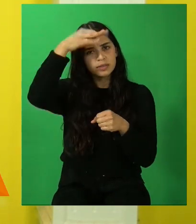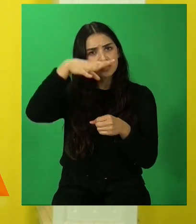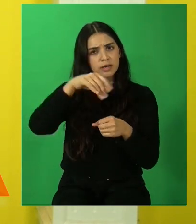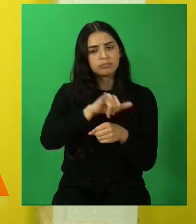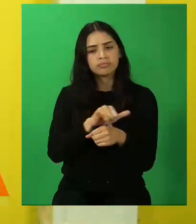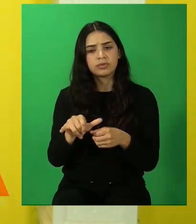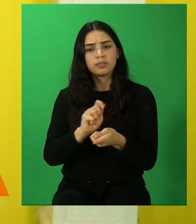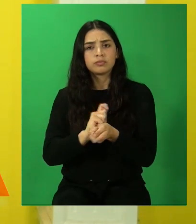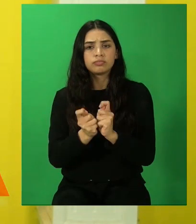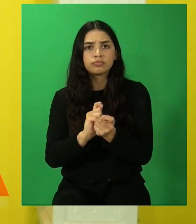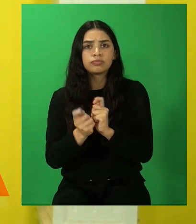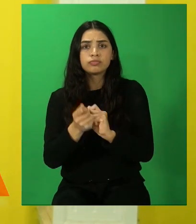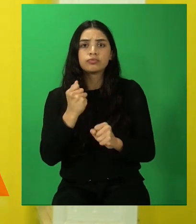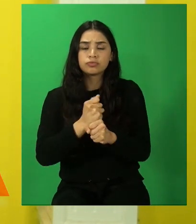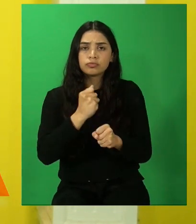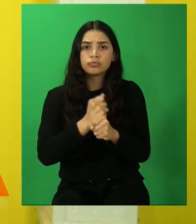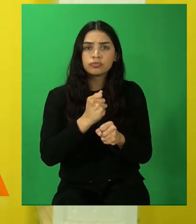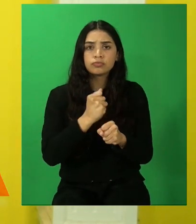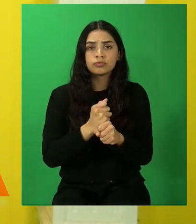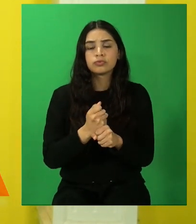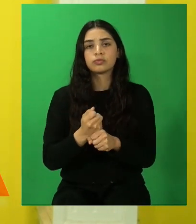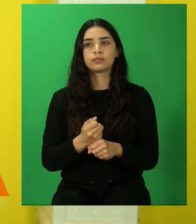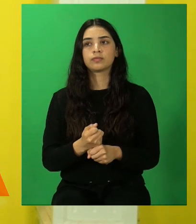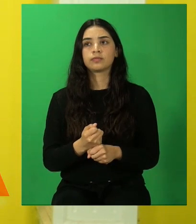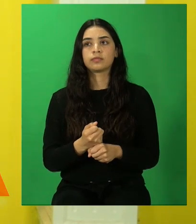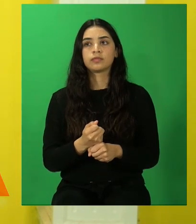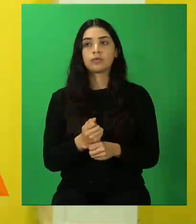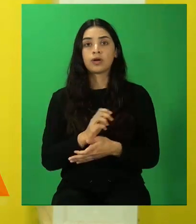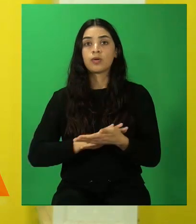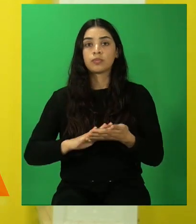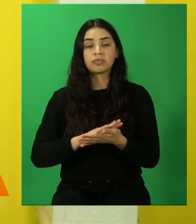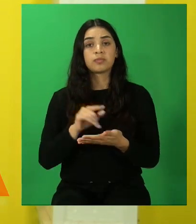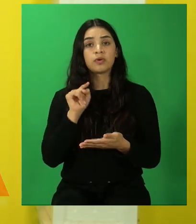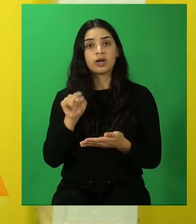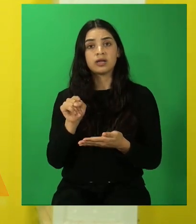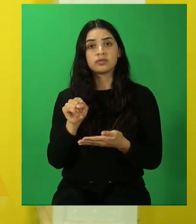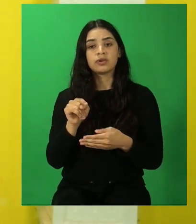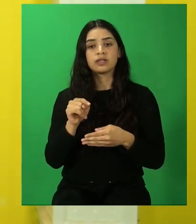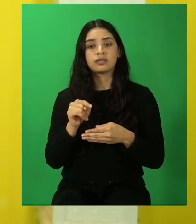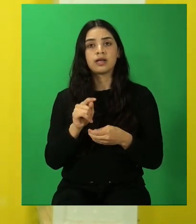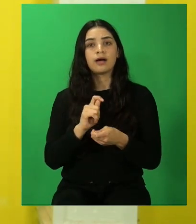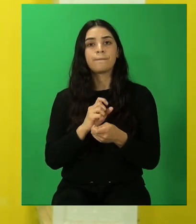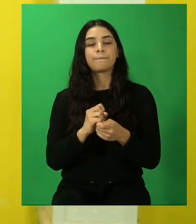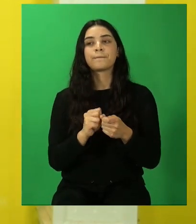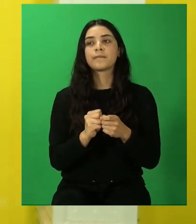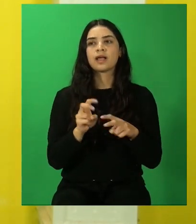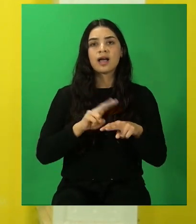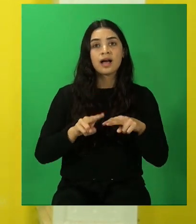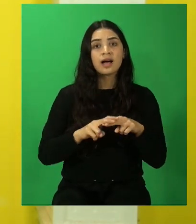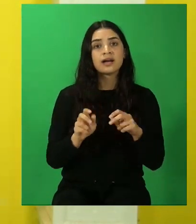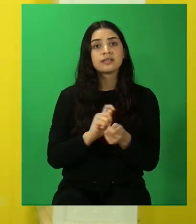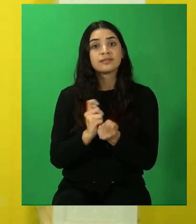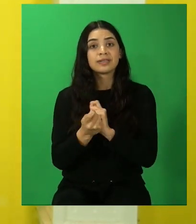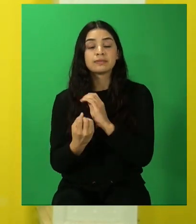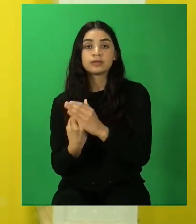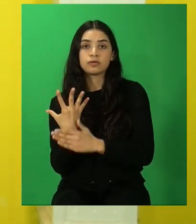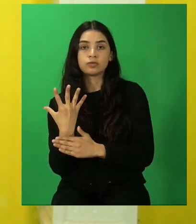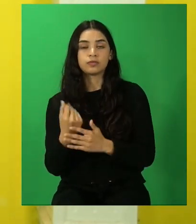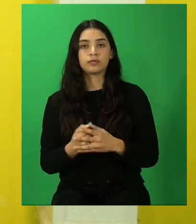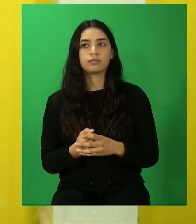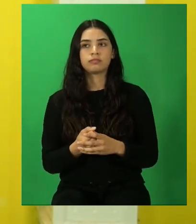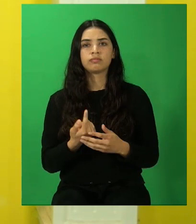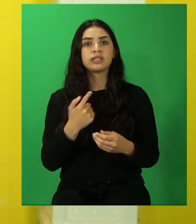lo trabajo, ¿ya? O por ejemplo, un factor de producción. Después viene el capital. ¿Qué es lo que es el